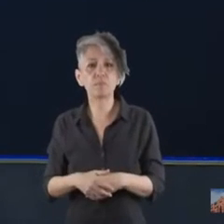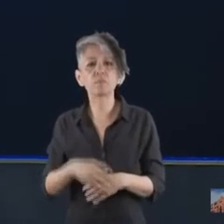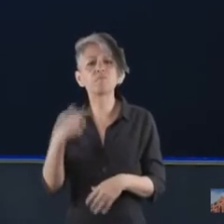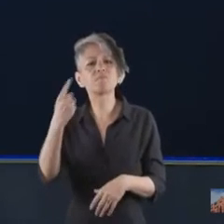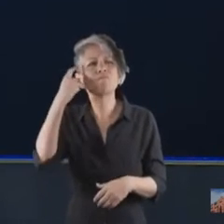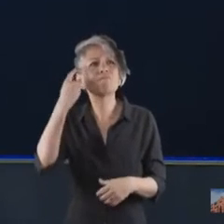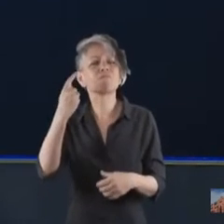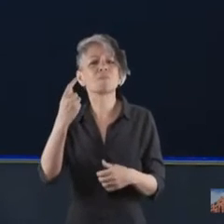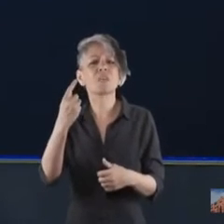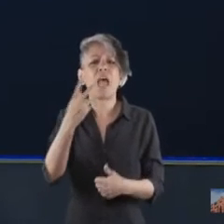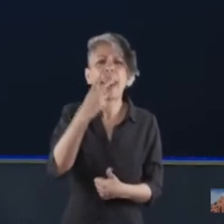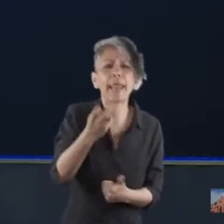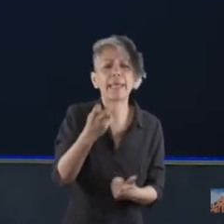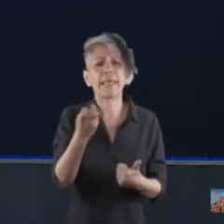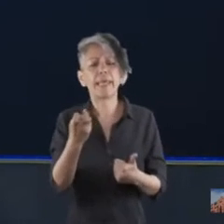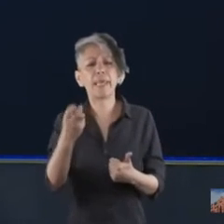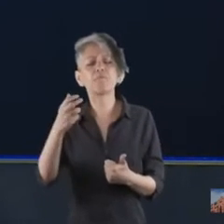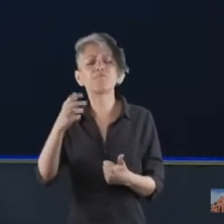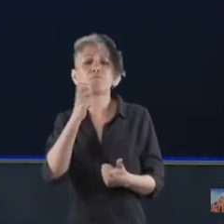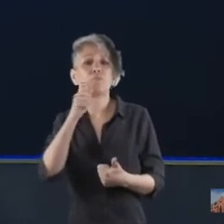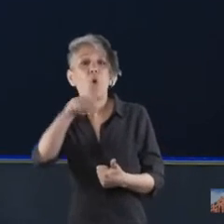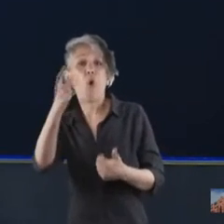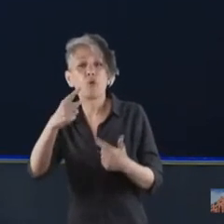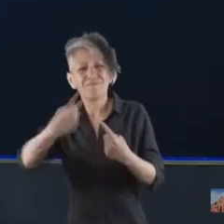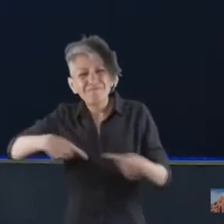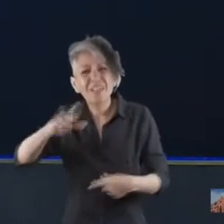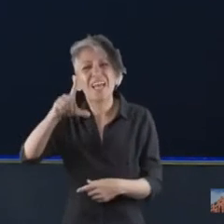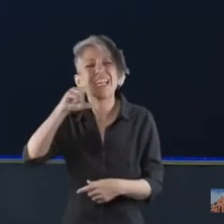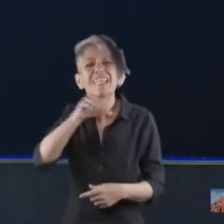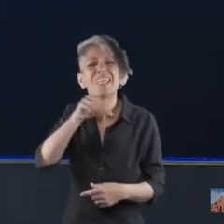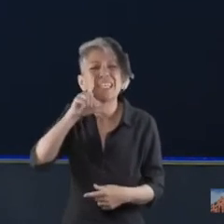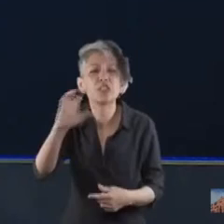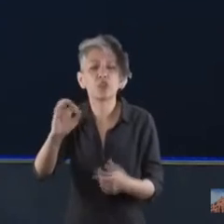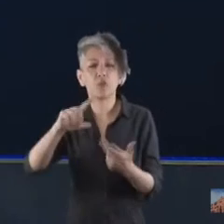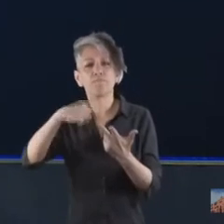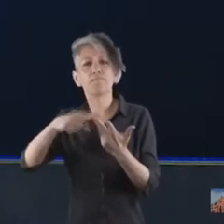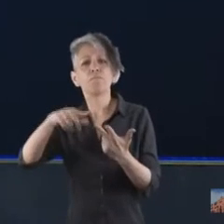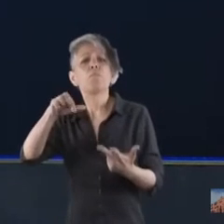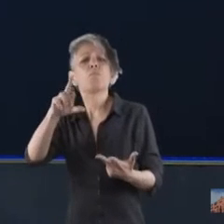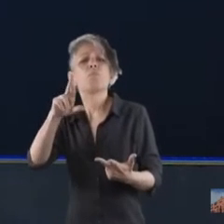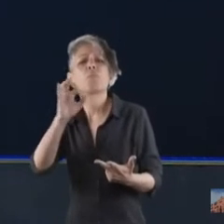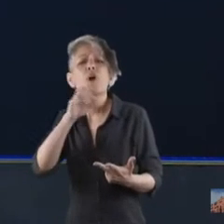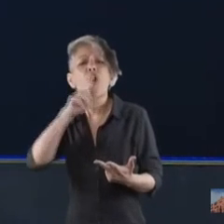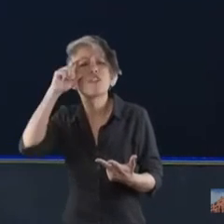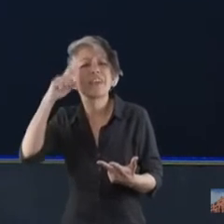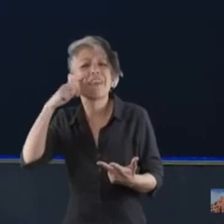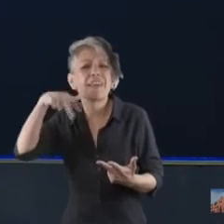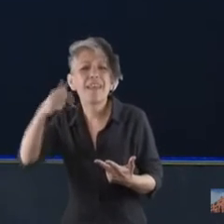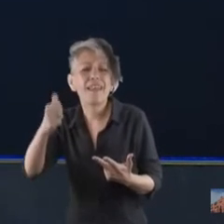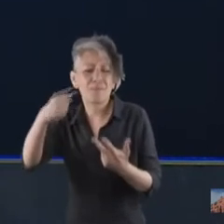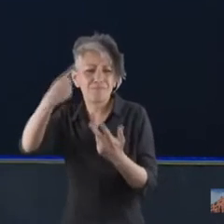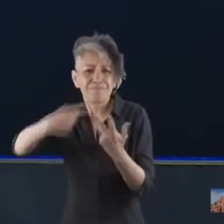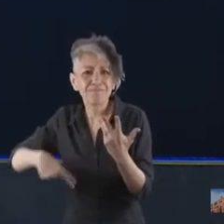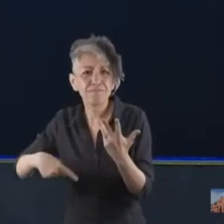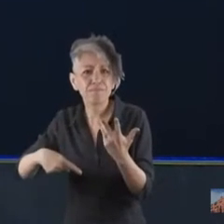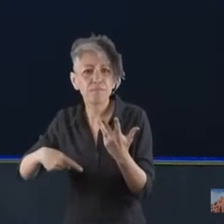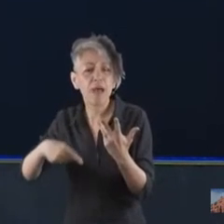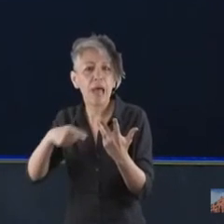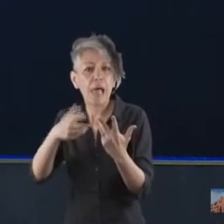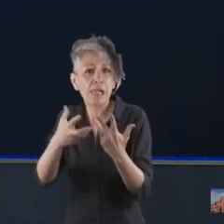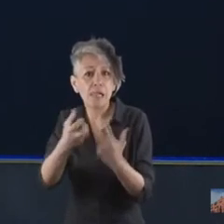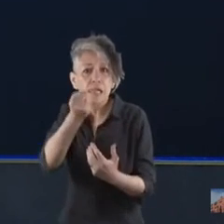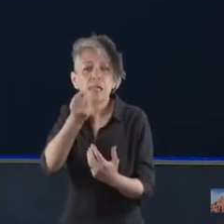de los minerales como el litio de las proteínas y del conocimiento definen la riqueza de los países